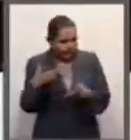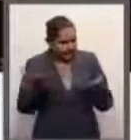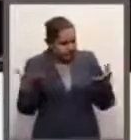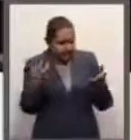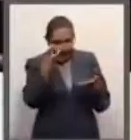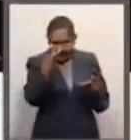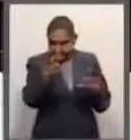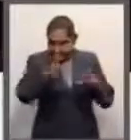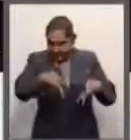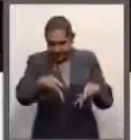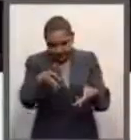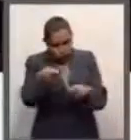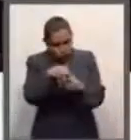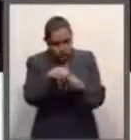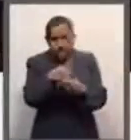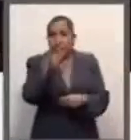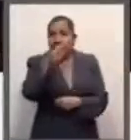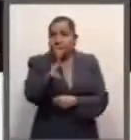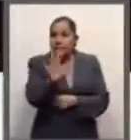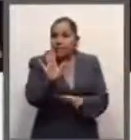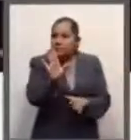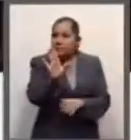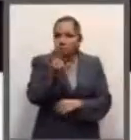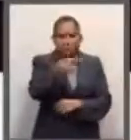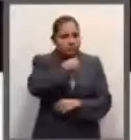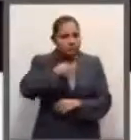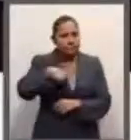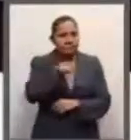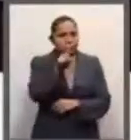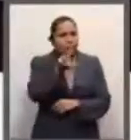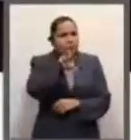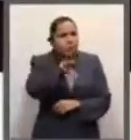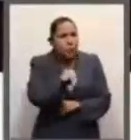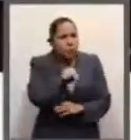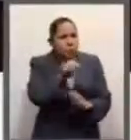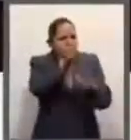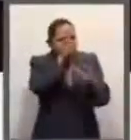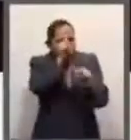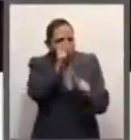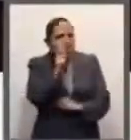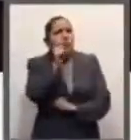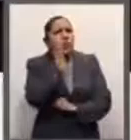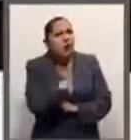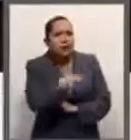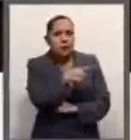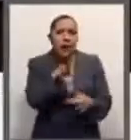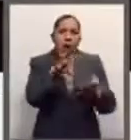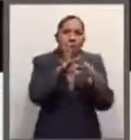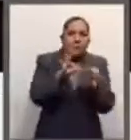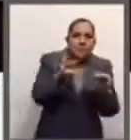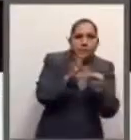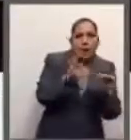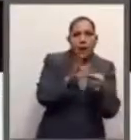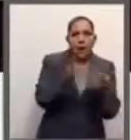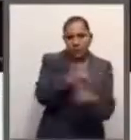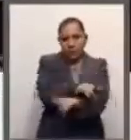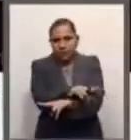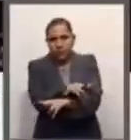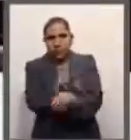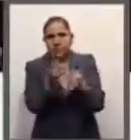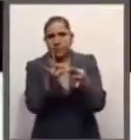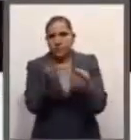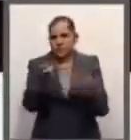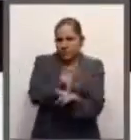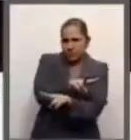a coincidir es poner cualquier clase de excusas o matices para engañar al pueblo de